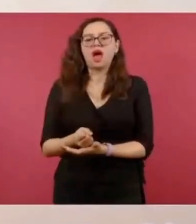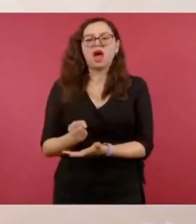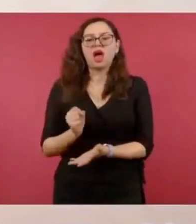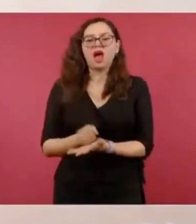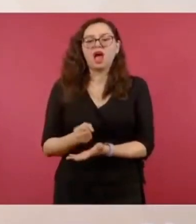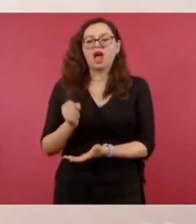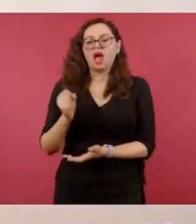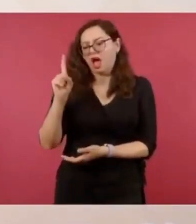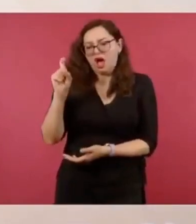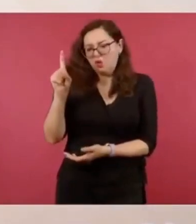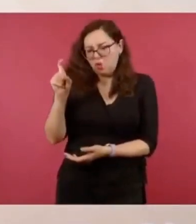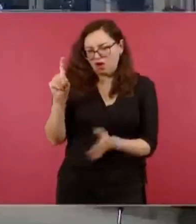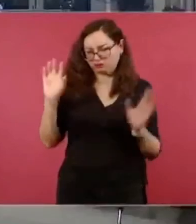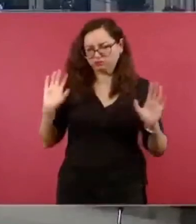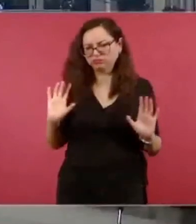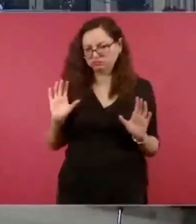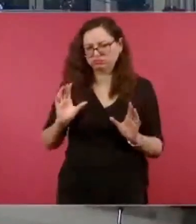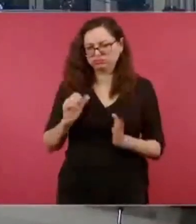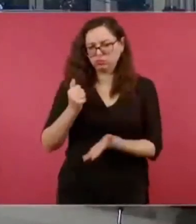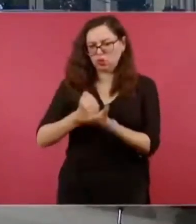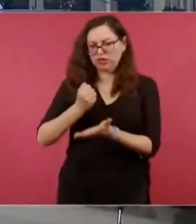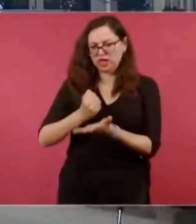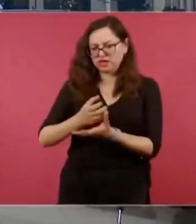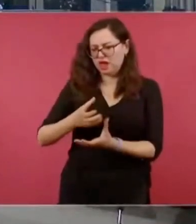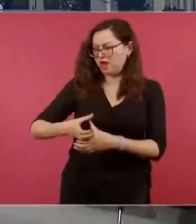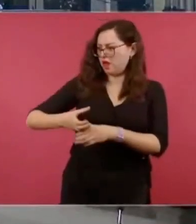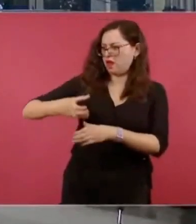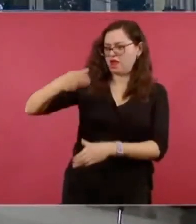Mineralizada. Agua embotellada. Sí.